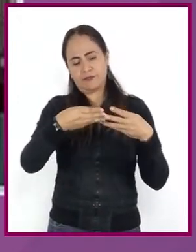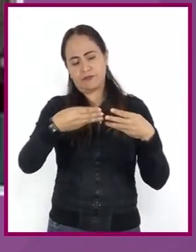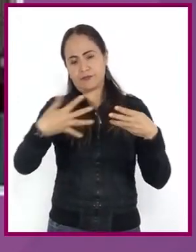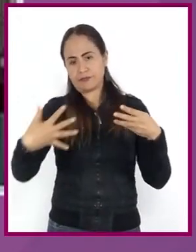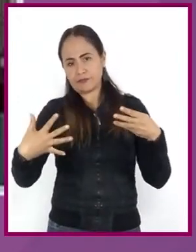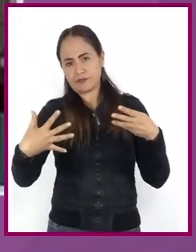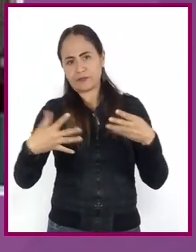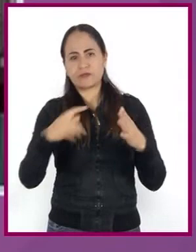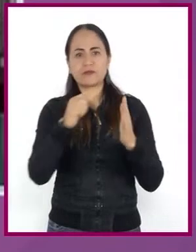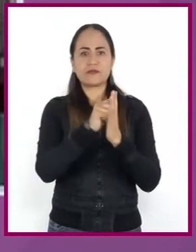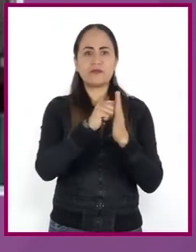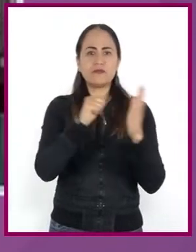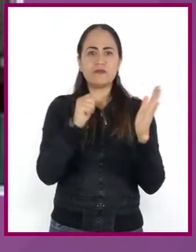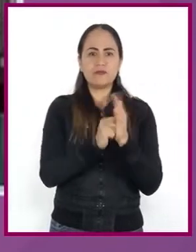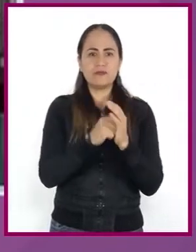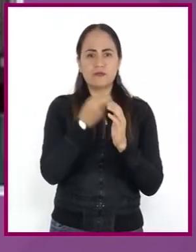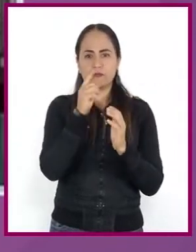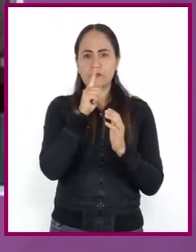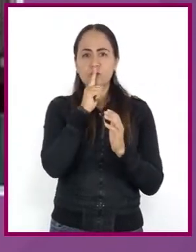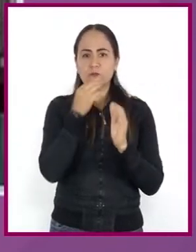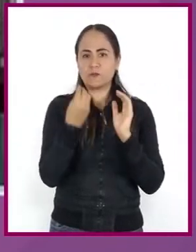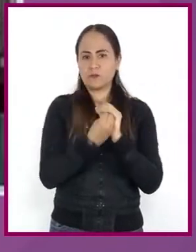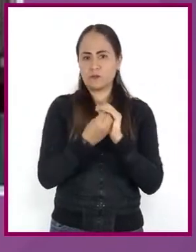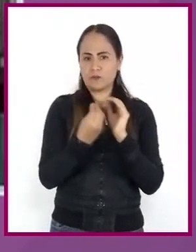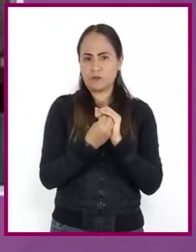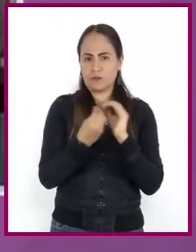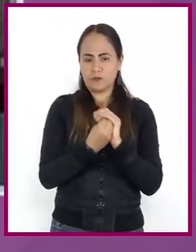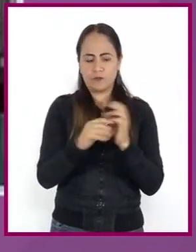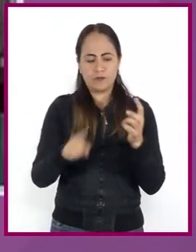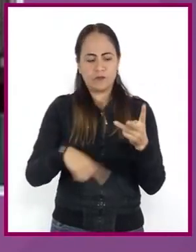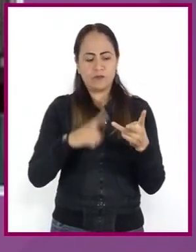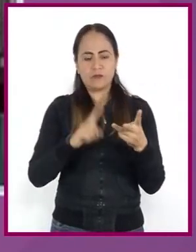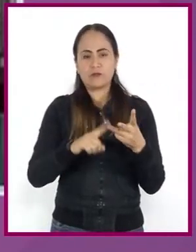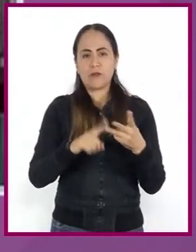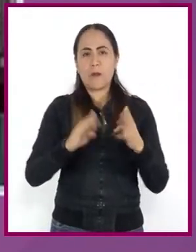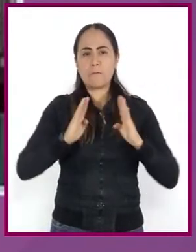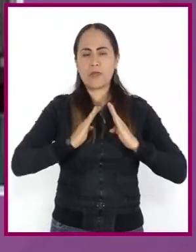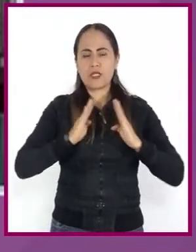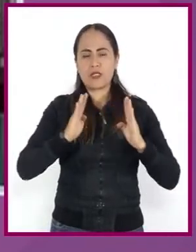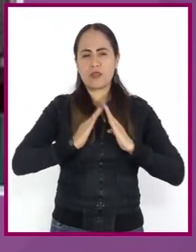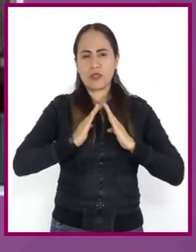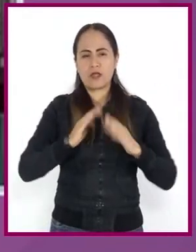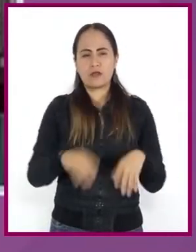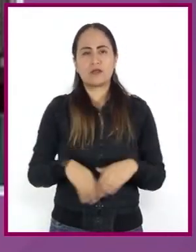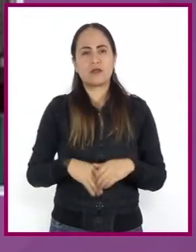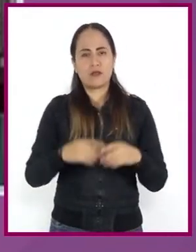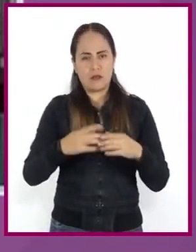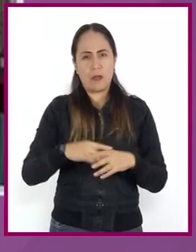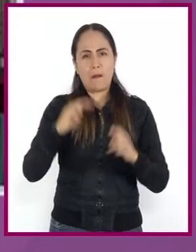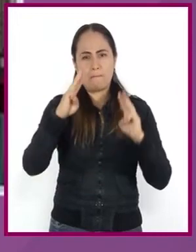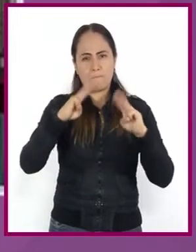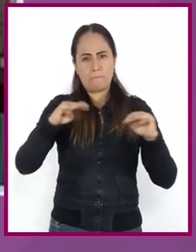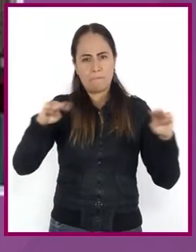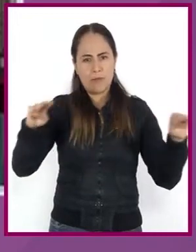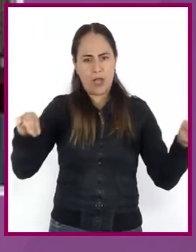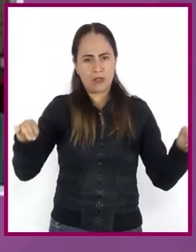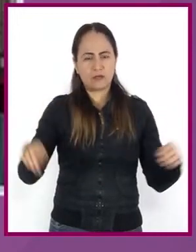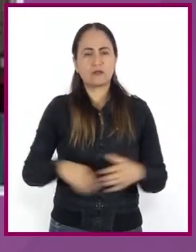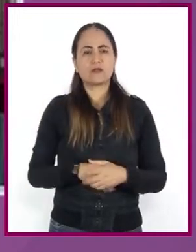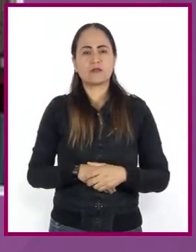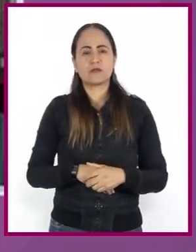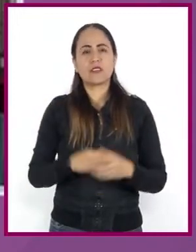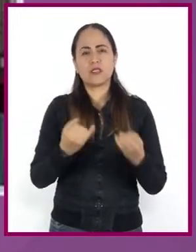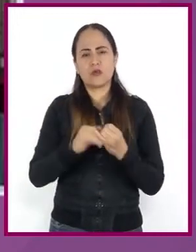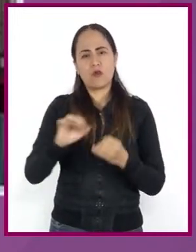el testamento privado, el testamento militar, el testamento marítimo y el elaborado en